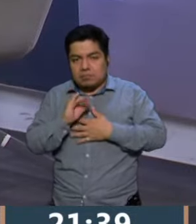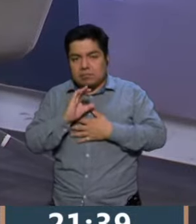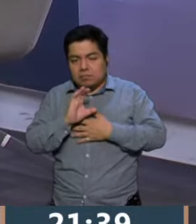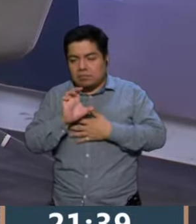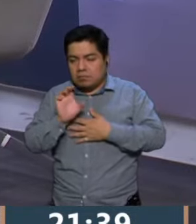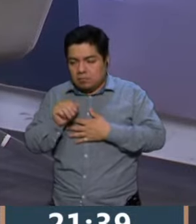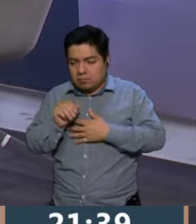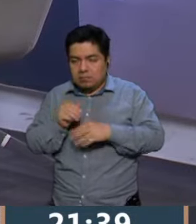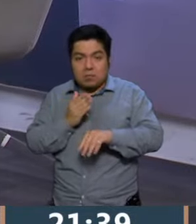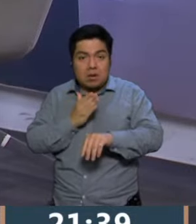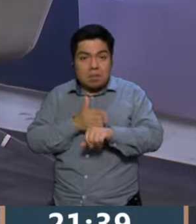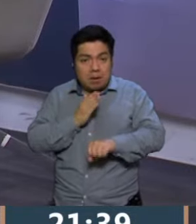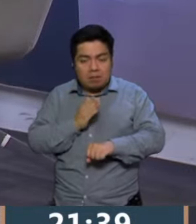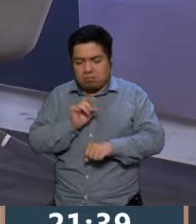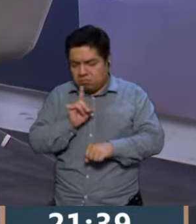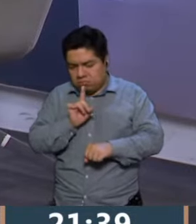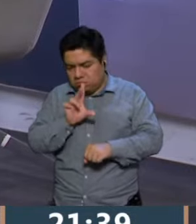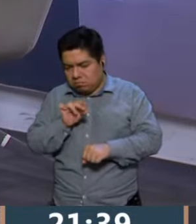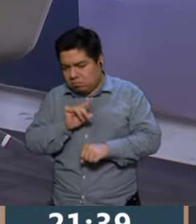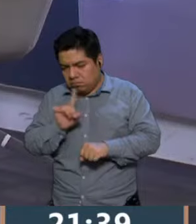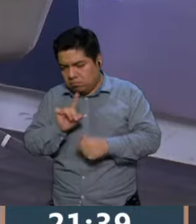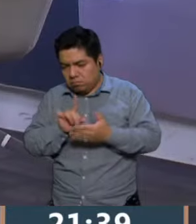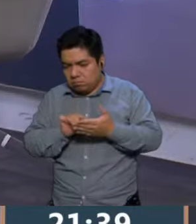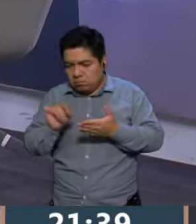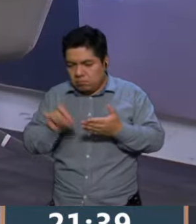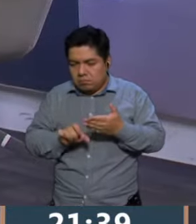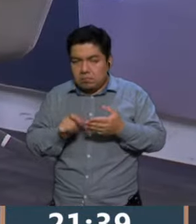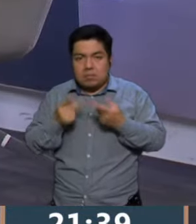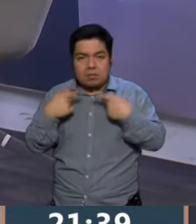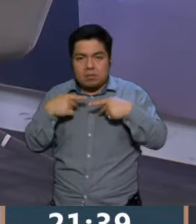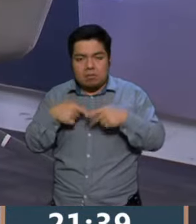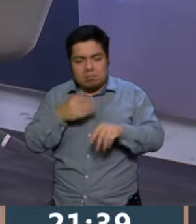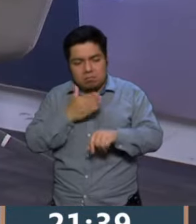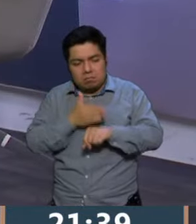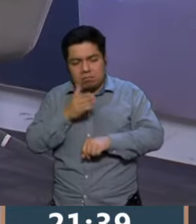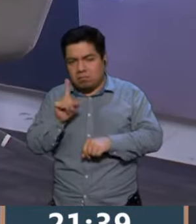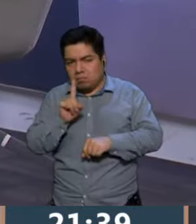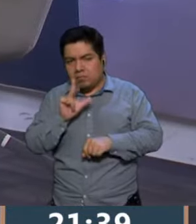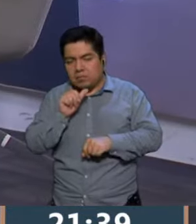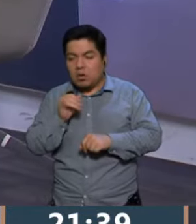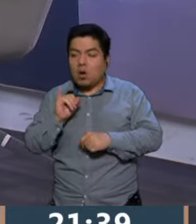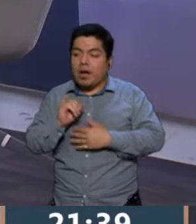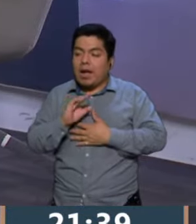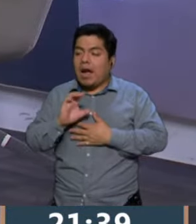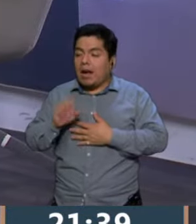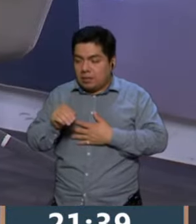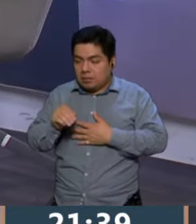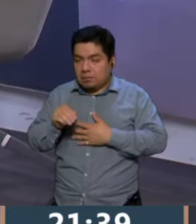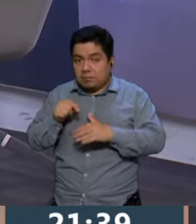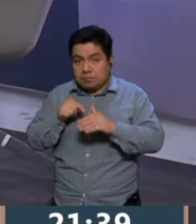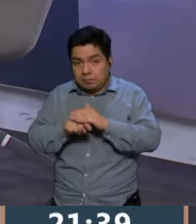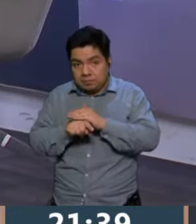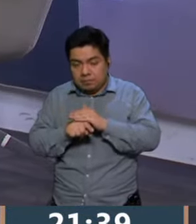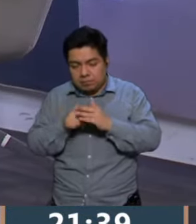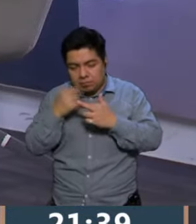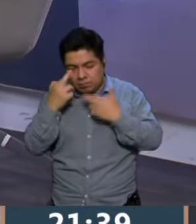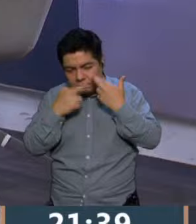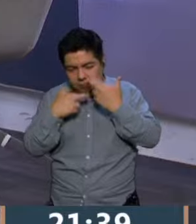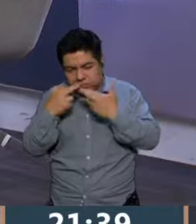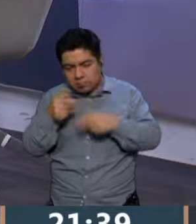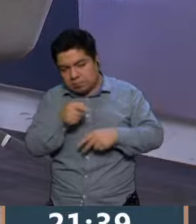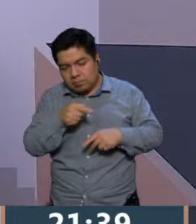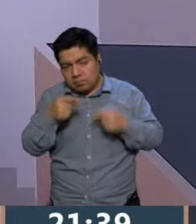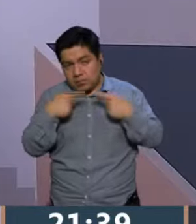sancionar este tipo de publicaciones y ni siquiera a las personas involucradas. Lo que va a hacer el instituto con motivo de esta denuncia es requerir a